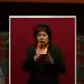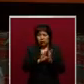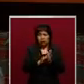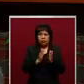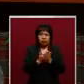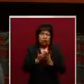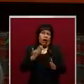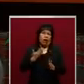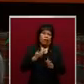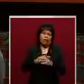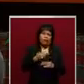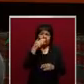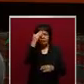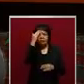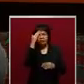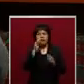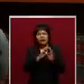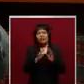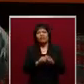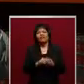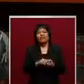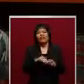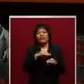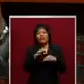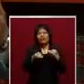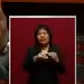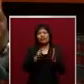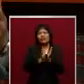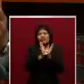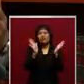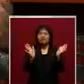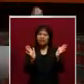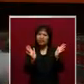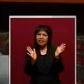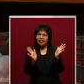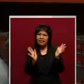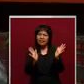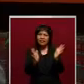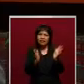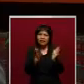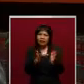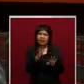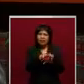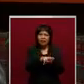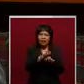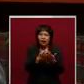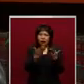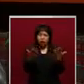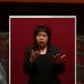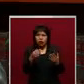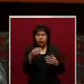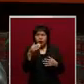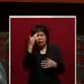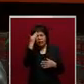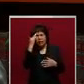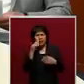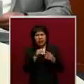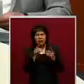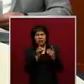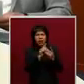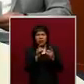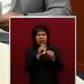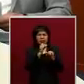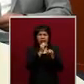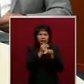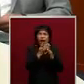ejemplo, antes entonces pensaba yo una dinámica de conocimiento, de integración en el aula, ahora la tengo que pensar a distancia. A distancia,